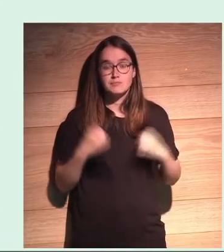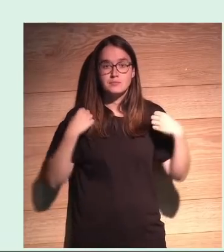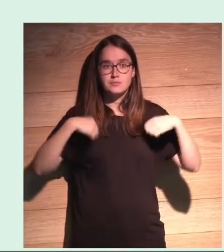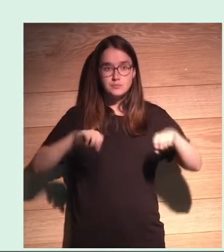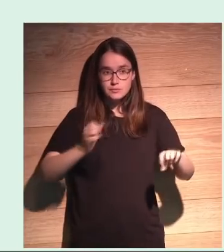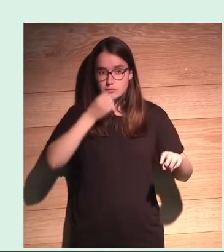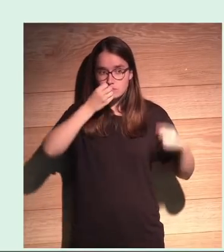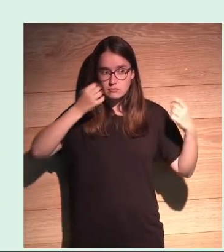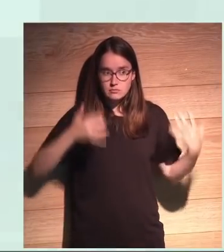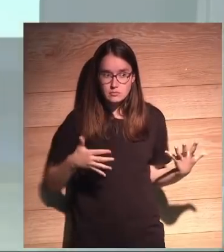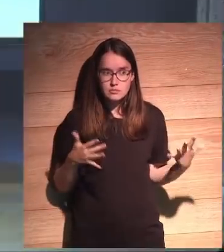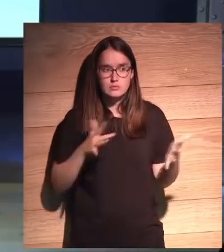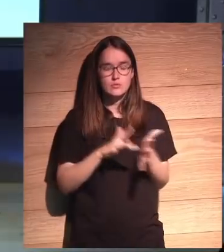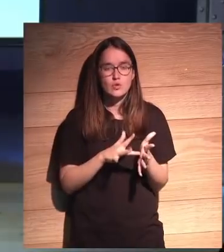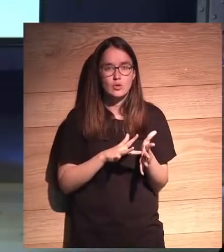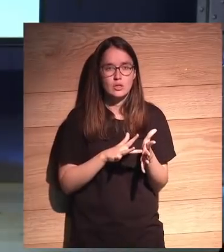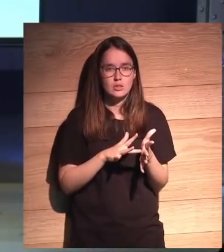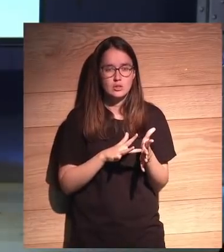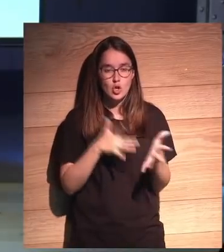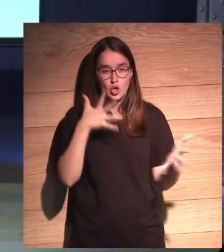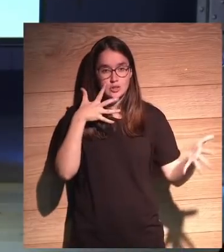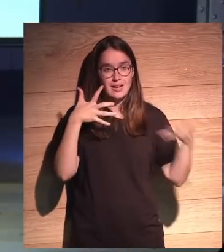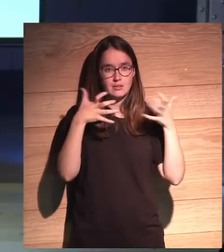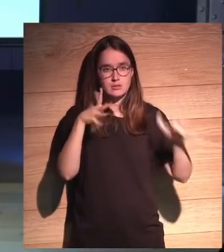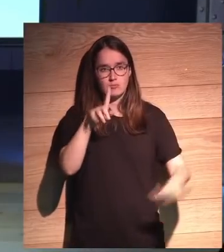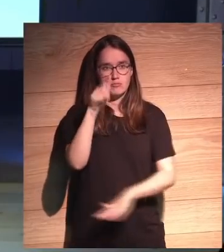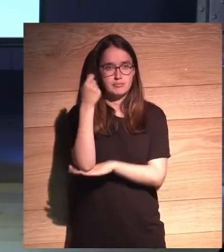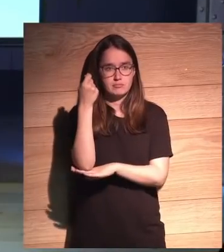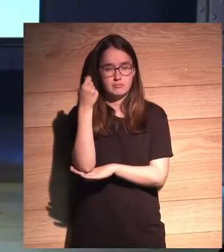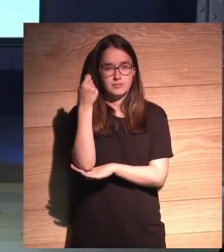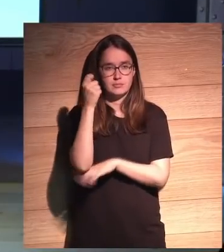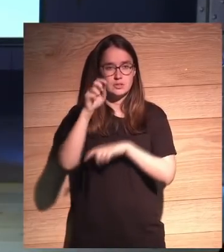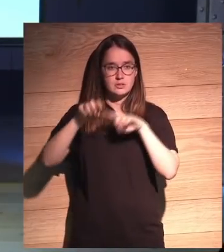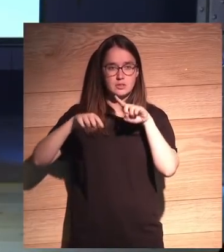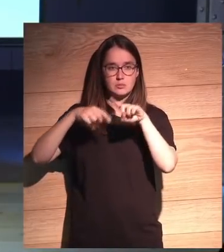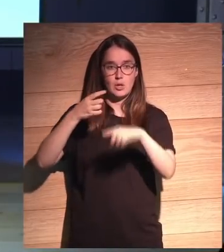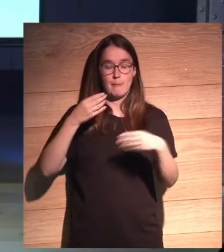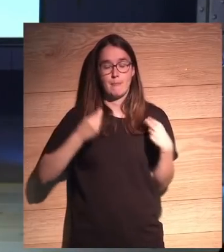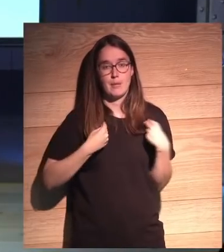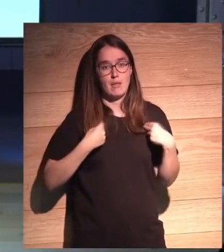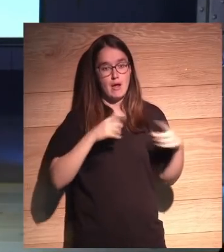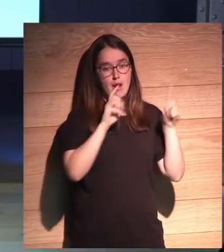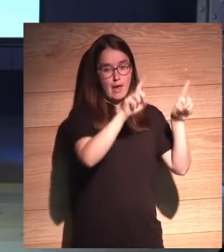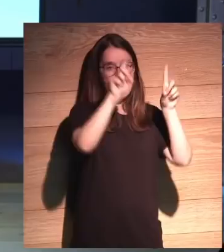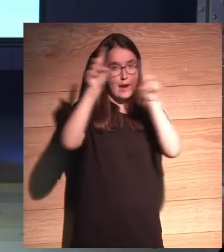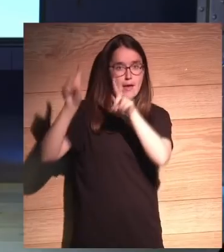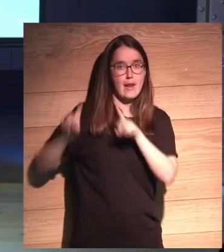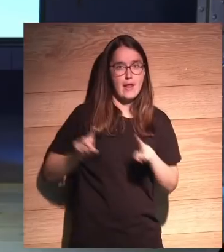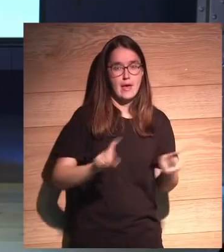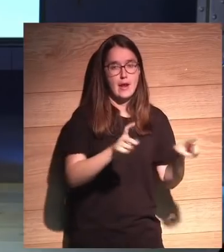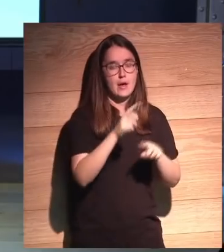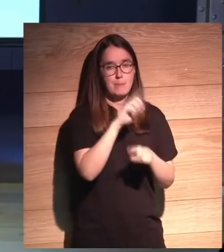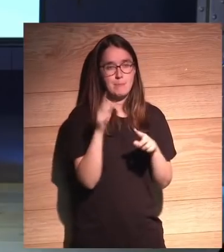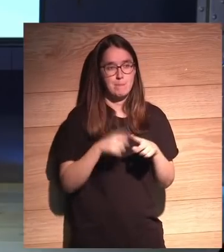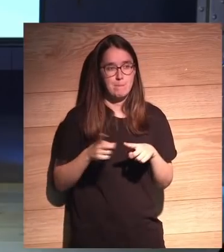Aunque, bueno, como pasaba con los artistas que triunfaban, pues se pasó la vida viajando, sobre todo